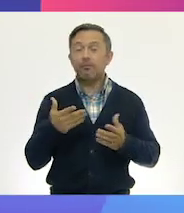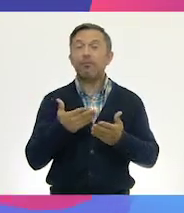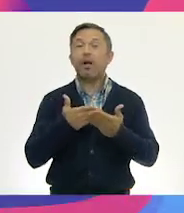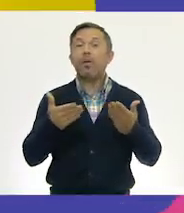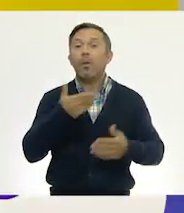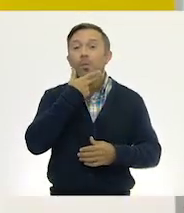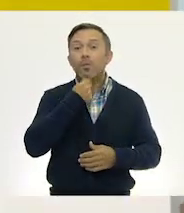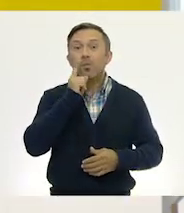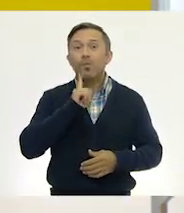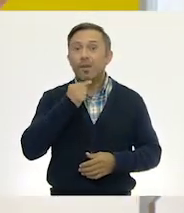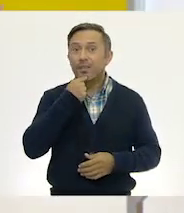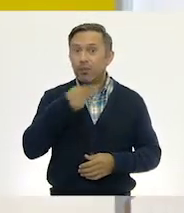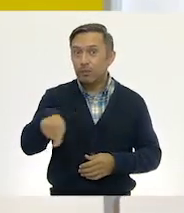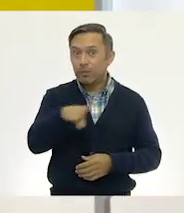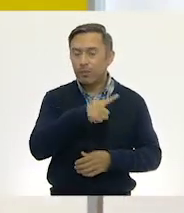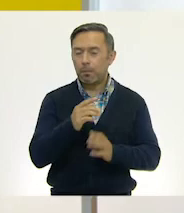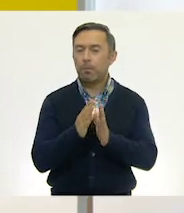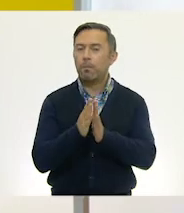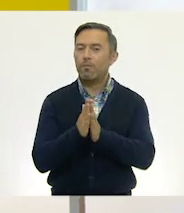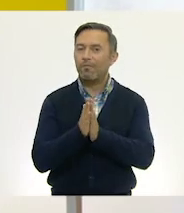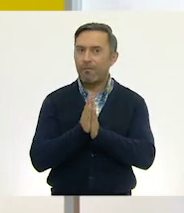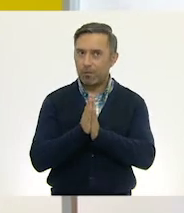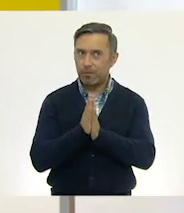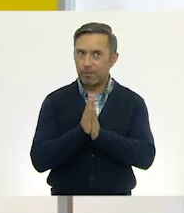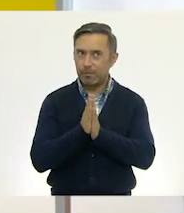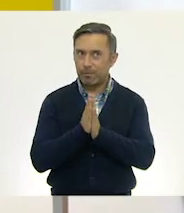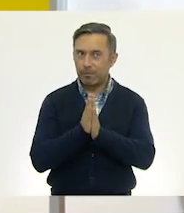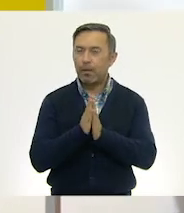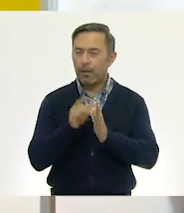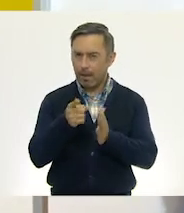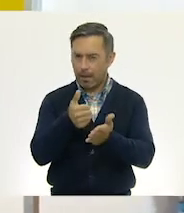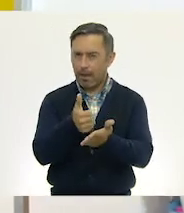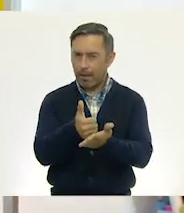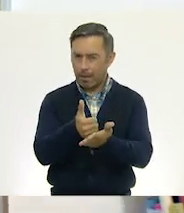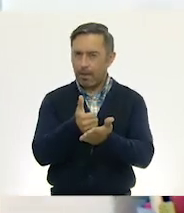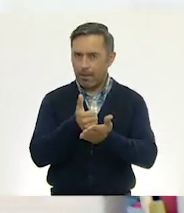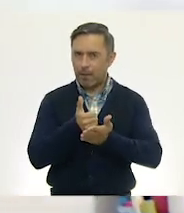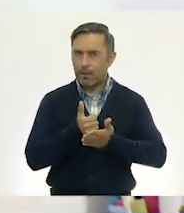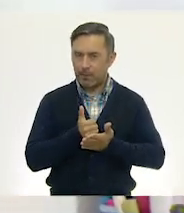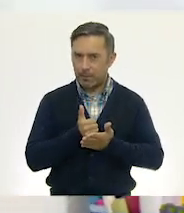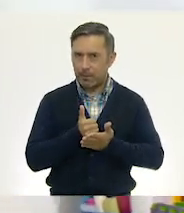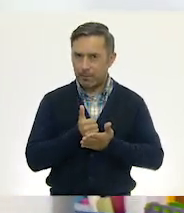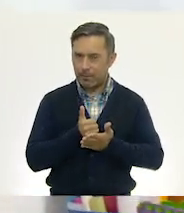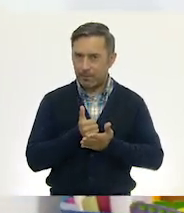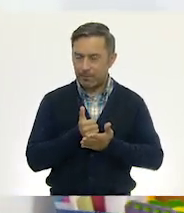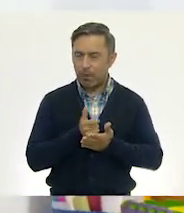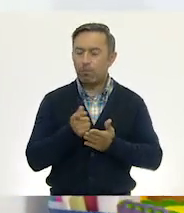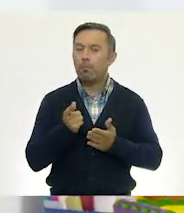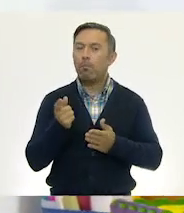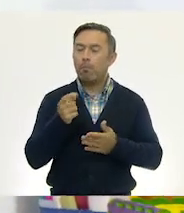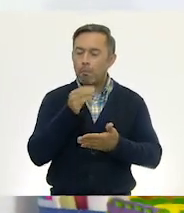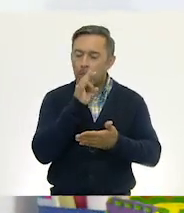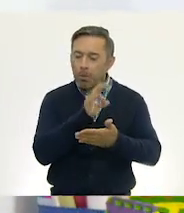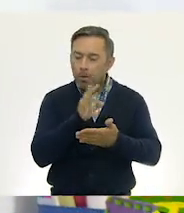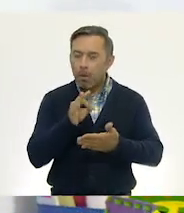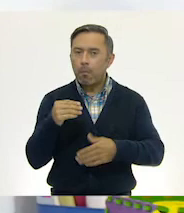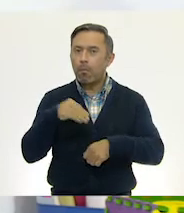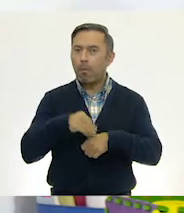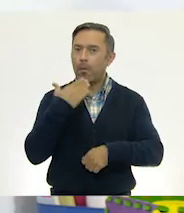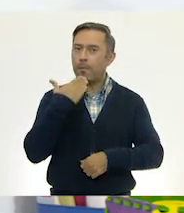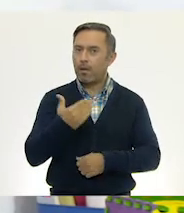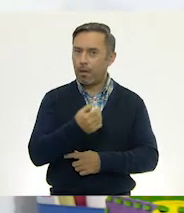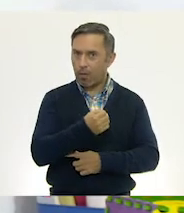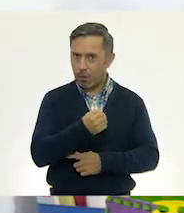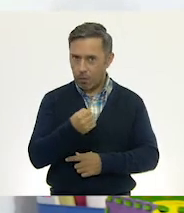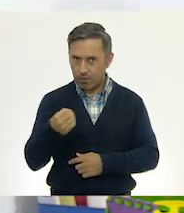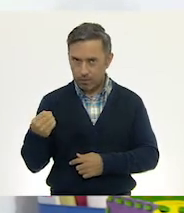nuestros niños y niñas que nos ayuden en esta parte para que todo sea en orden y que ellos sean los que nos